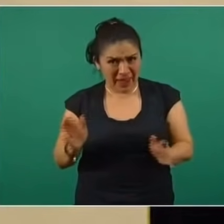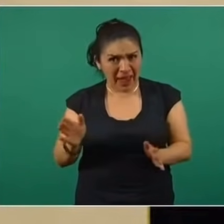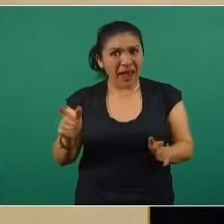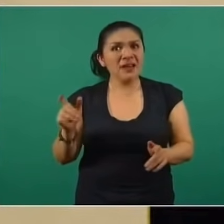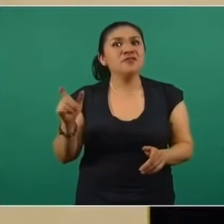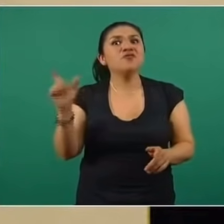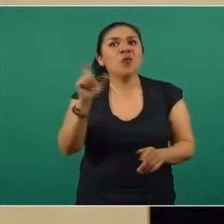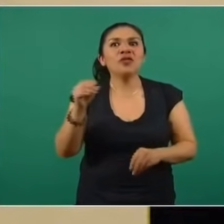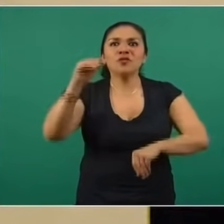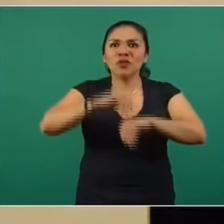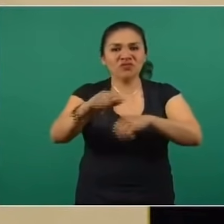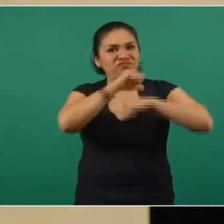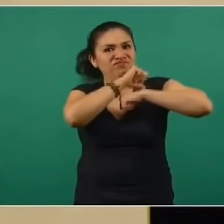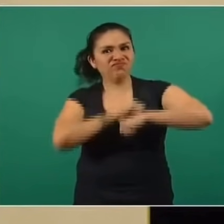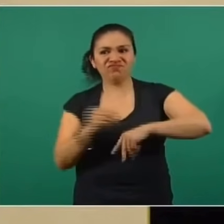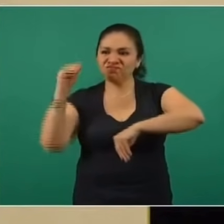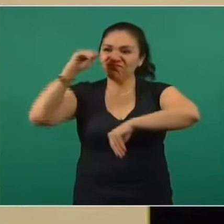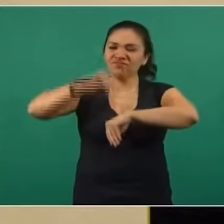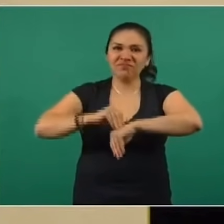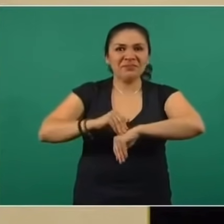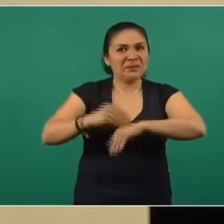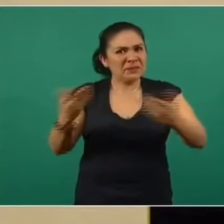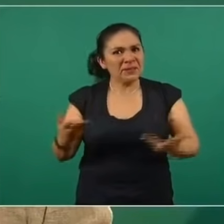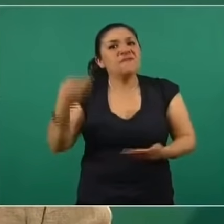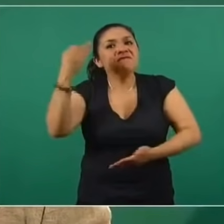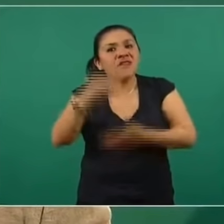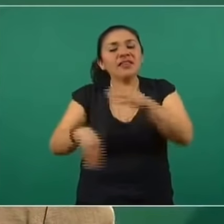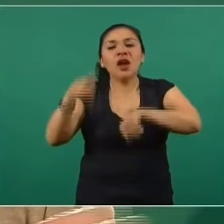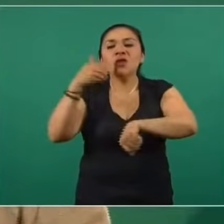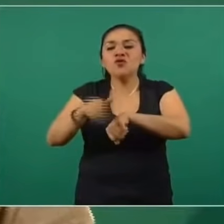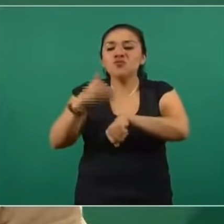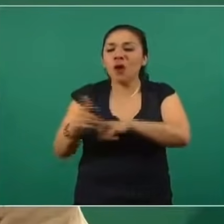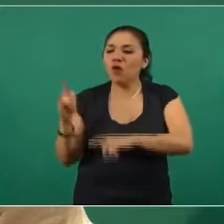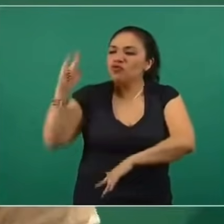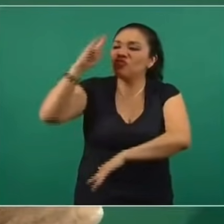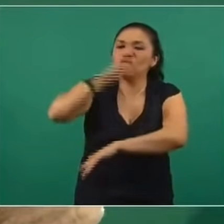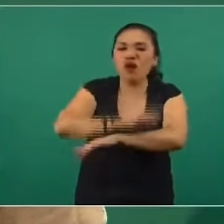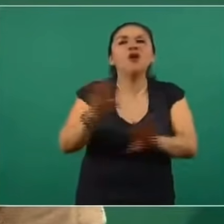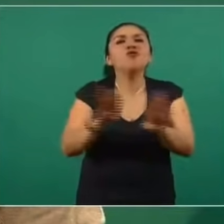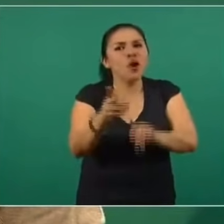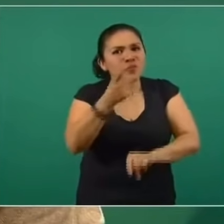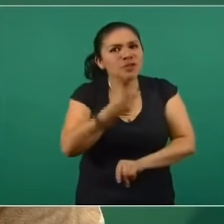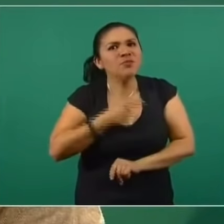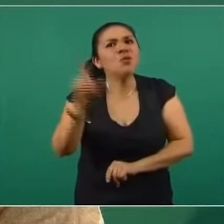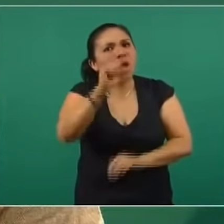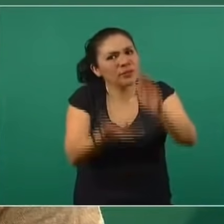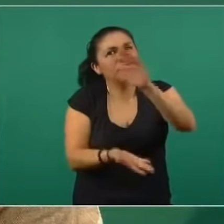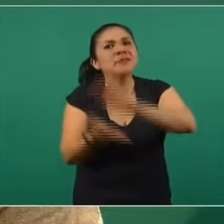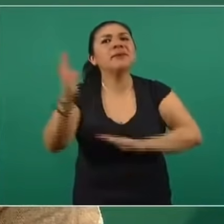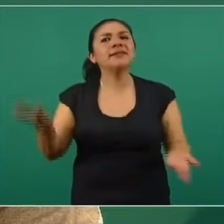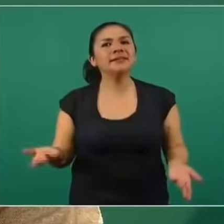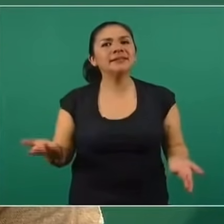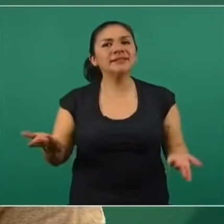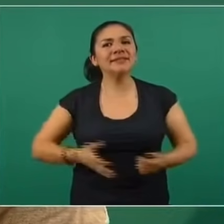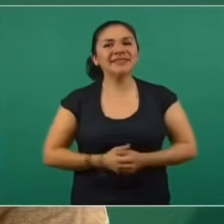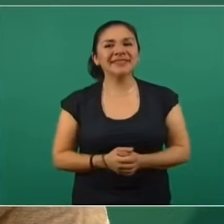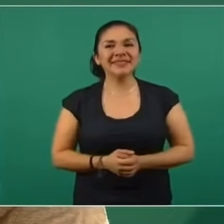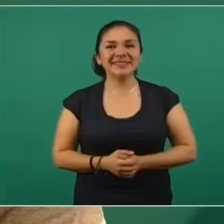Ya se le pusieron cargo, ya nada más les faltó el número de vuelo, entonces queremos saber pues ya cuando empieza a hacer maletas.